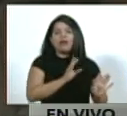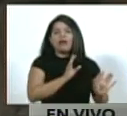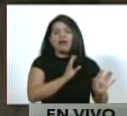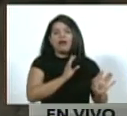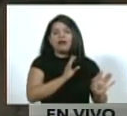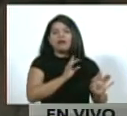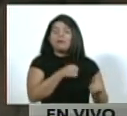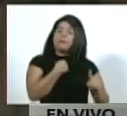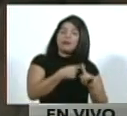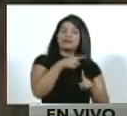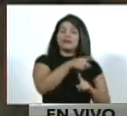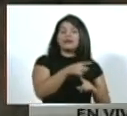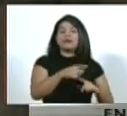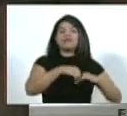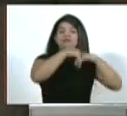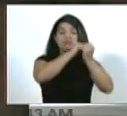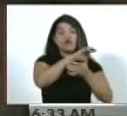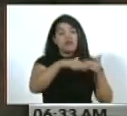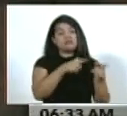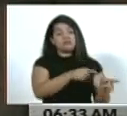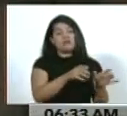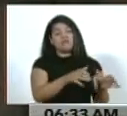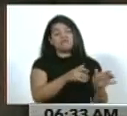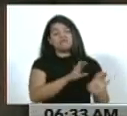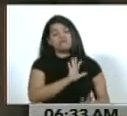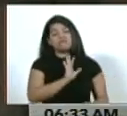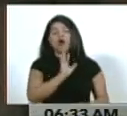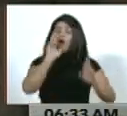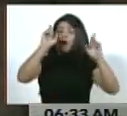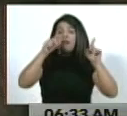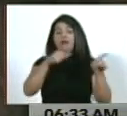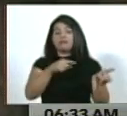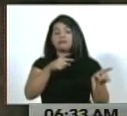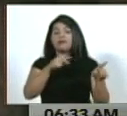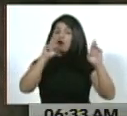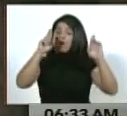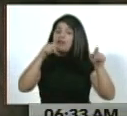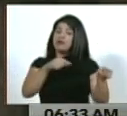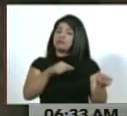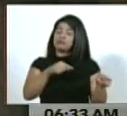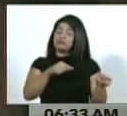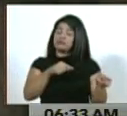y también de la violencia. Ojalá que hoy